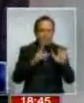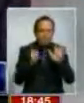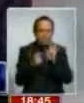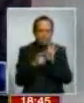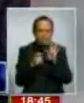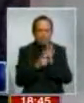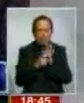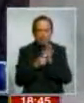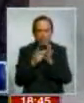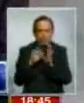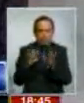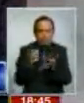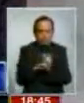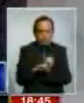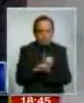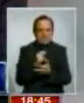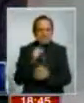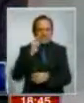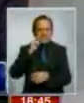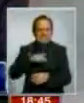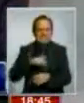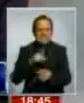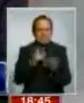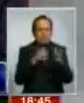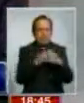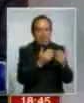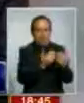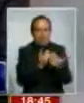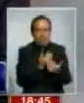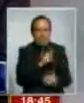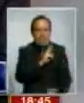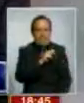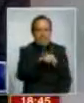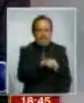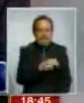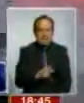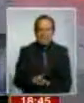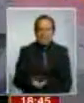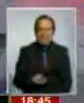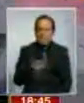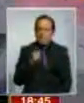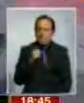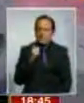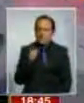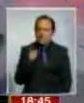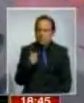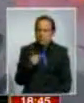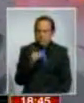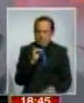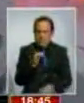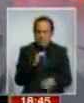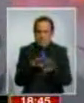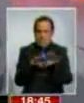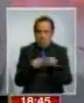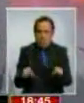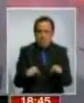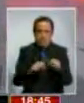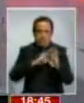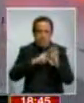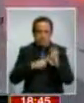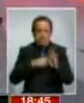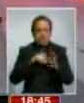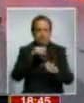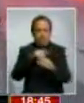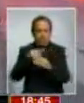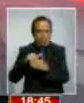que logren, sin el apoyo de un partido como Renovación Nacional. Pero usted siempre estuvo de acuerdo en una reforma electoral.